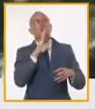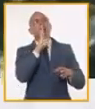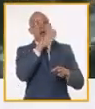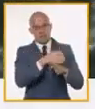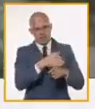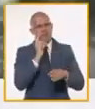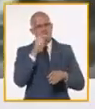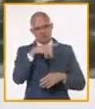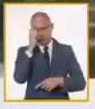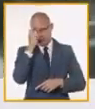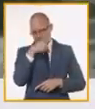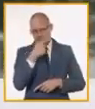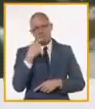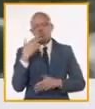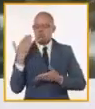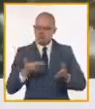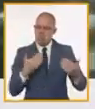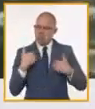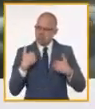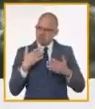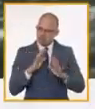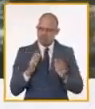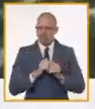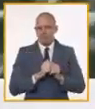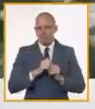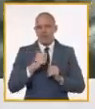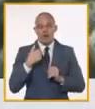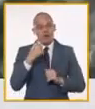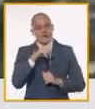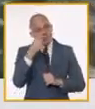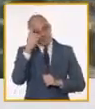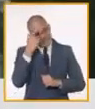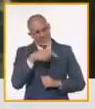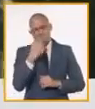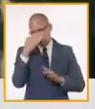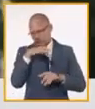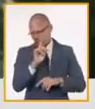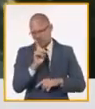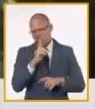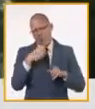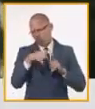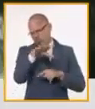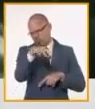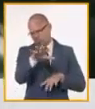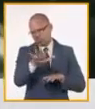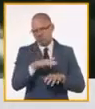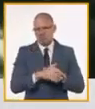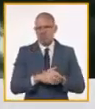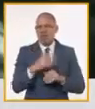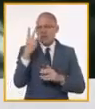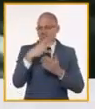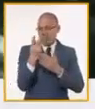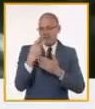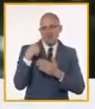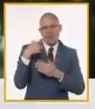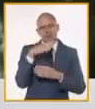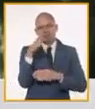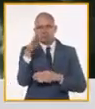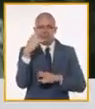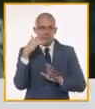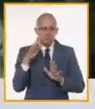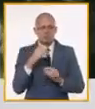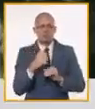recibieron. Entonces, el Che no se encontraba ahí en esos momentos, tuvo 2 o 3 días que estaba afuera, me dejaron